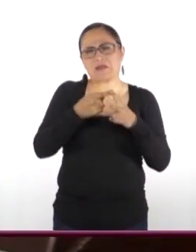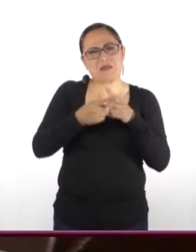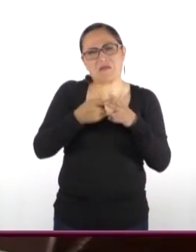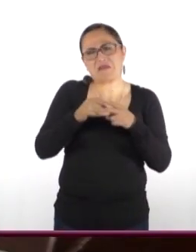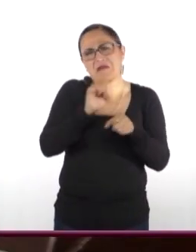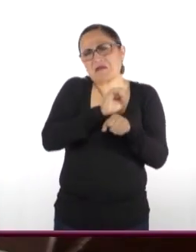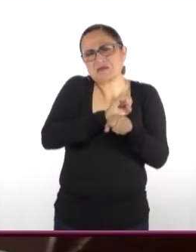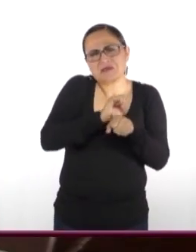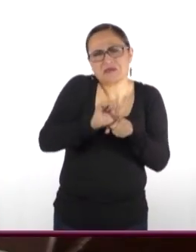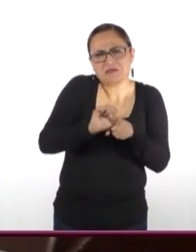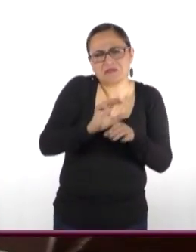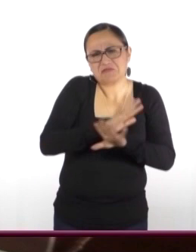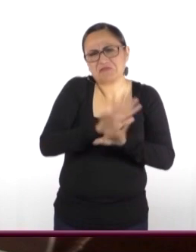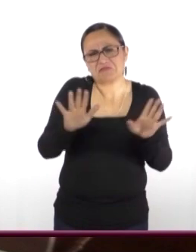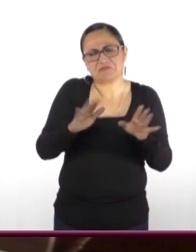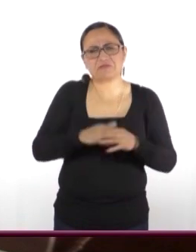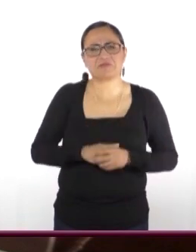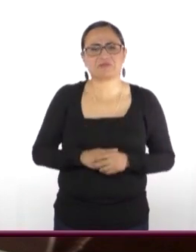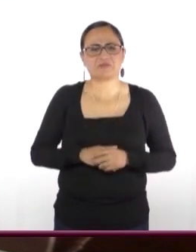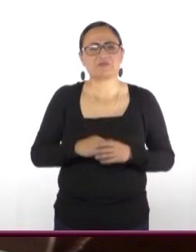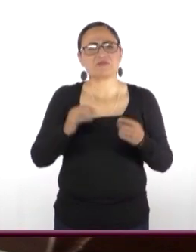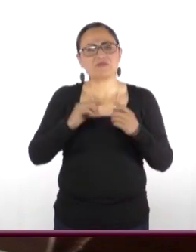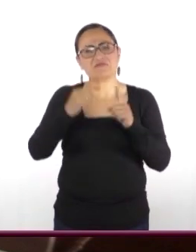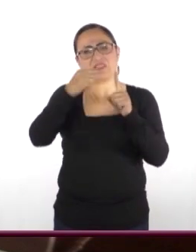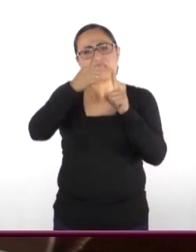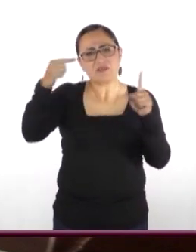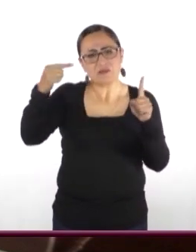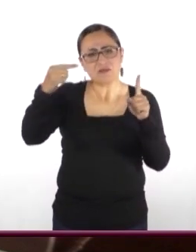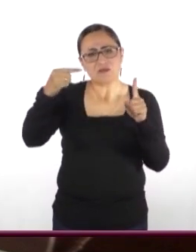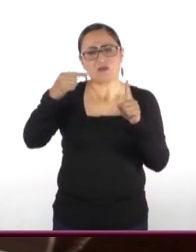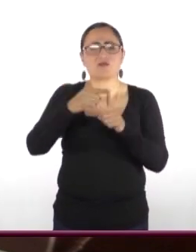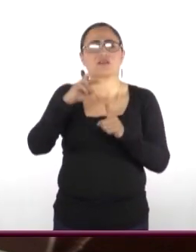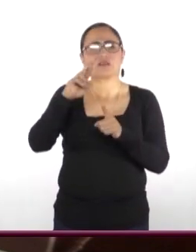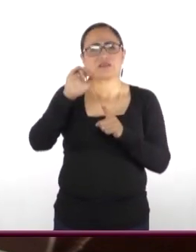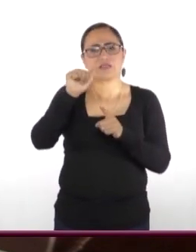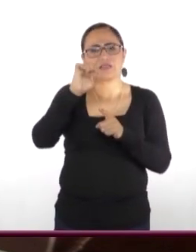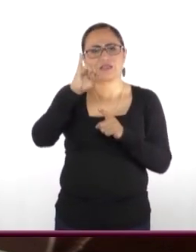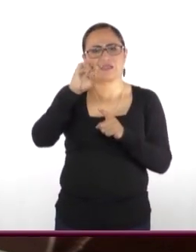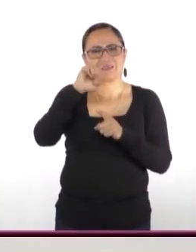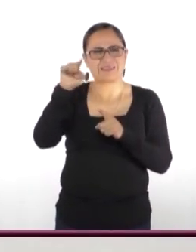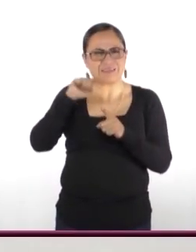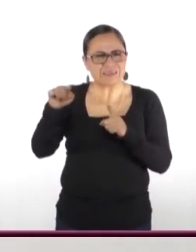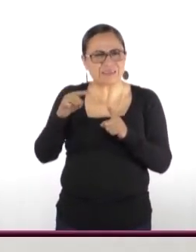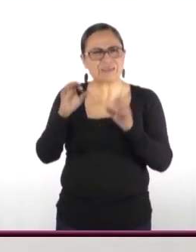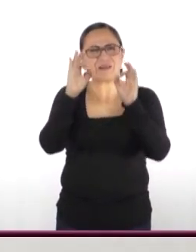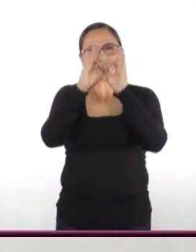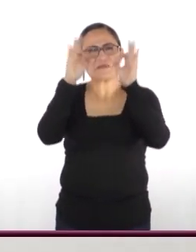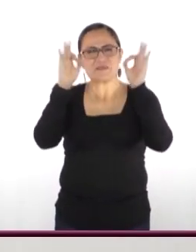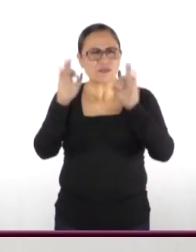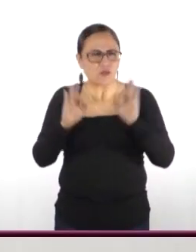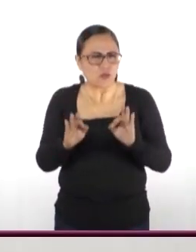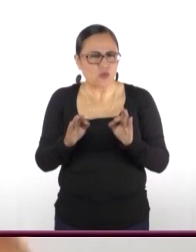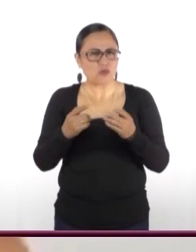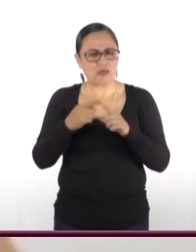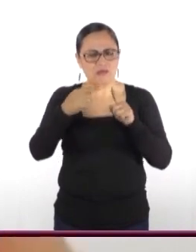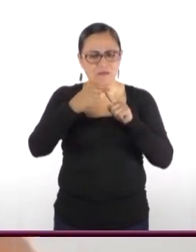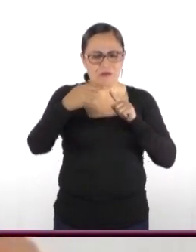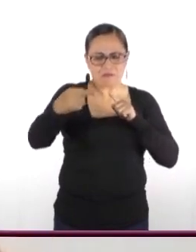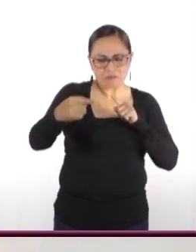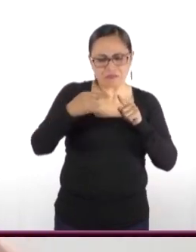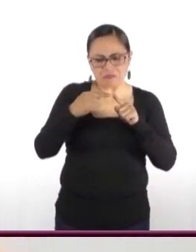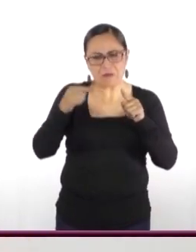se usan matemáticas sencillas que se ven a nivel bachillerato, divisiones, raíces, geometría, para